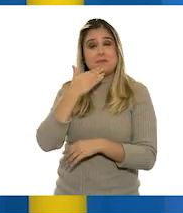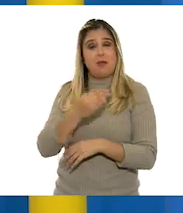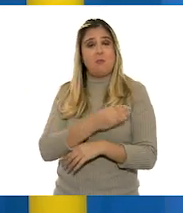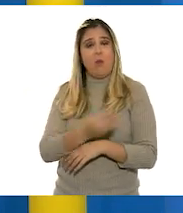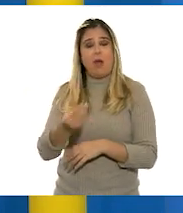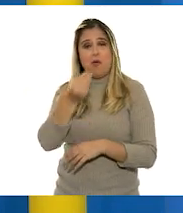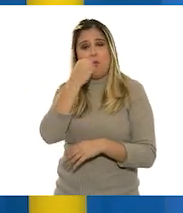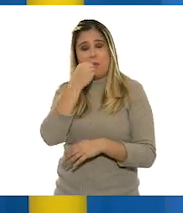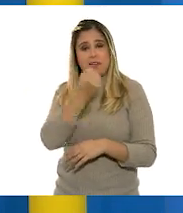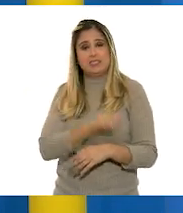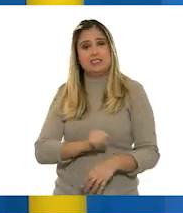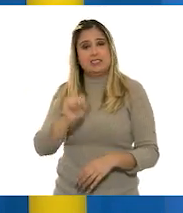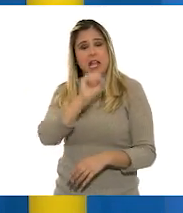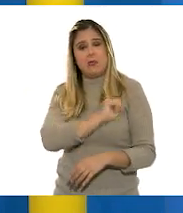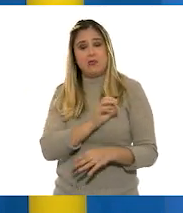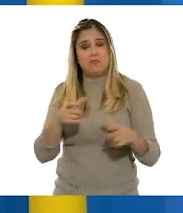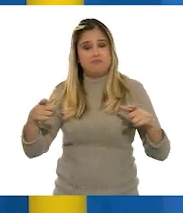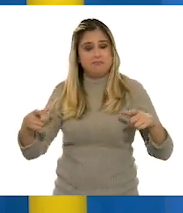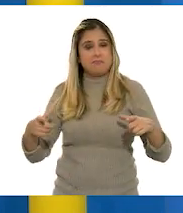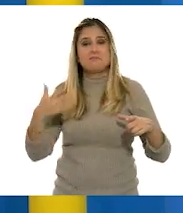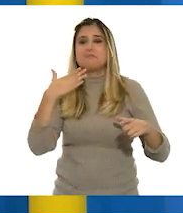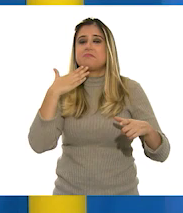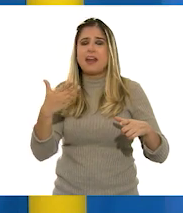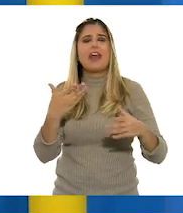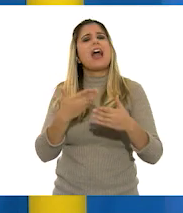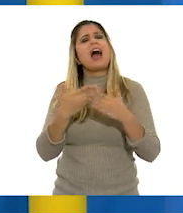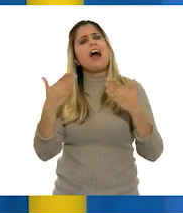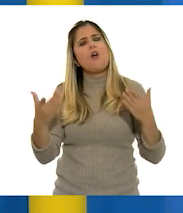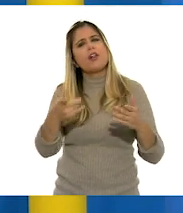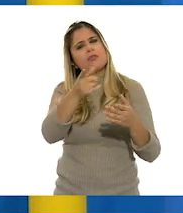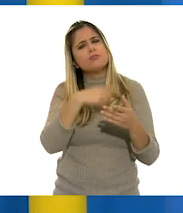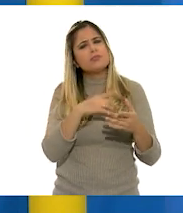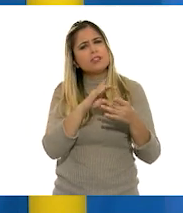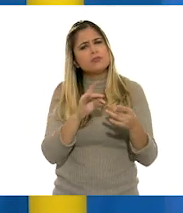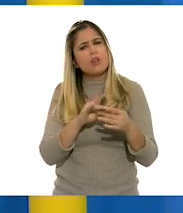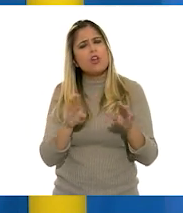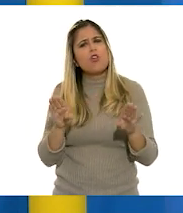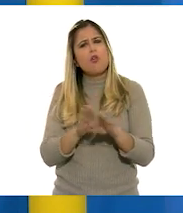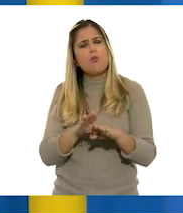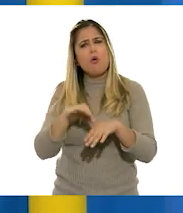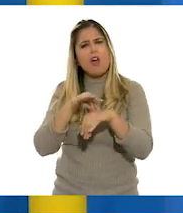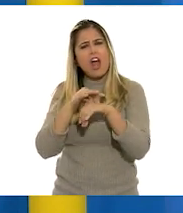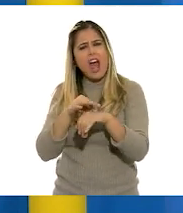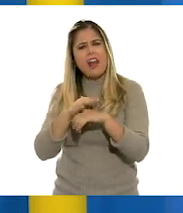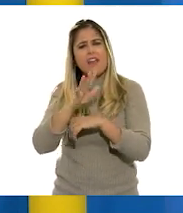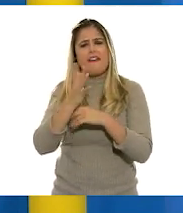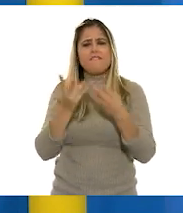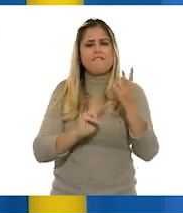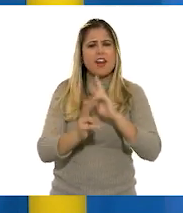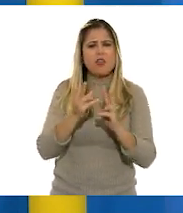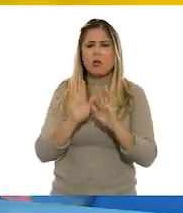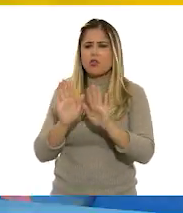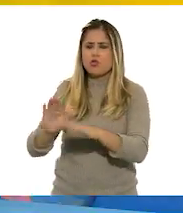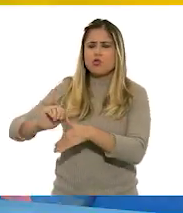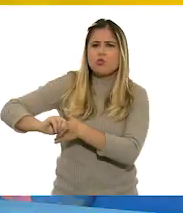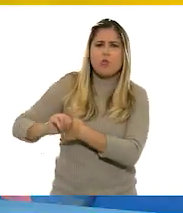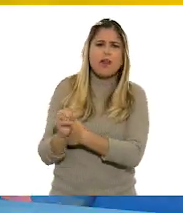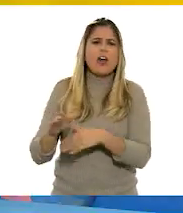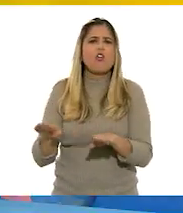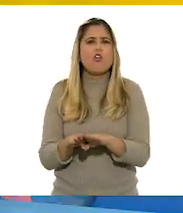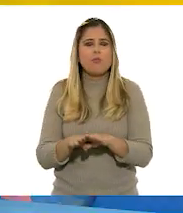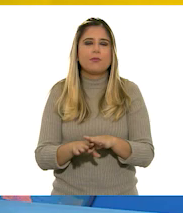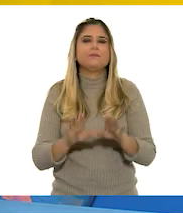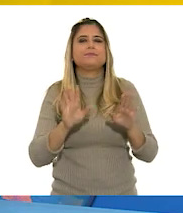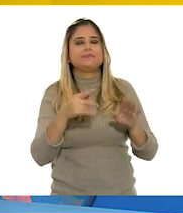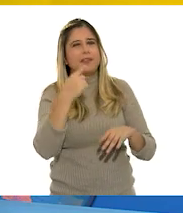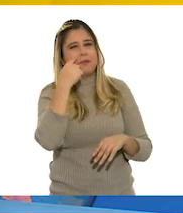bien comer. Ahora, ¿podrías compartirnos cómo conservas las carnes y las verduras? Bueno, si no